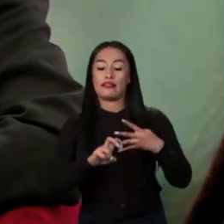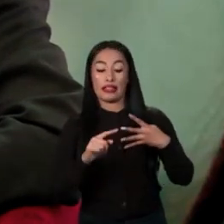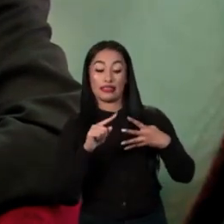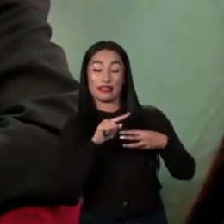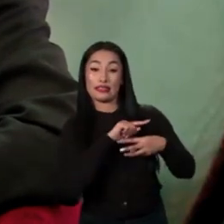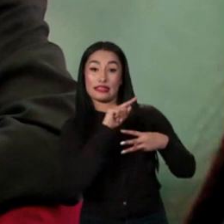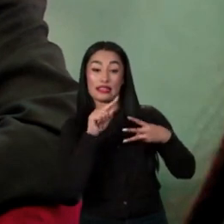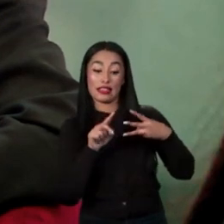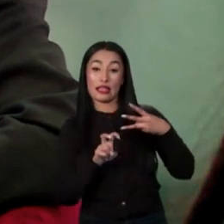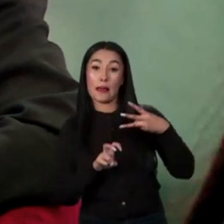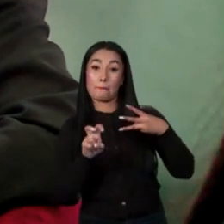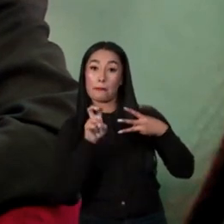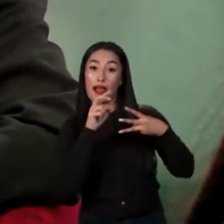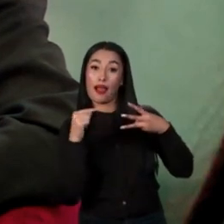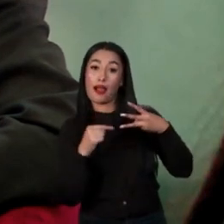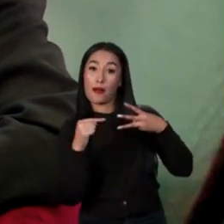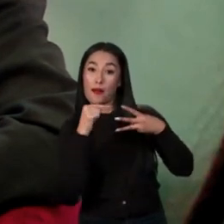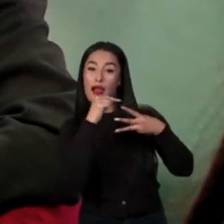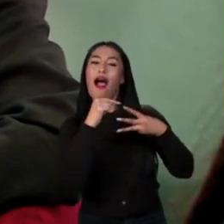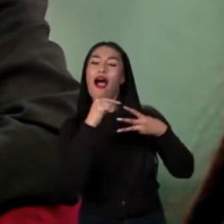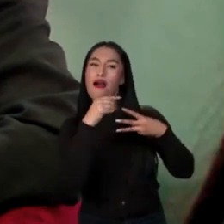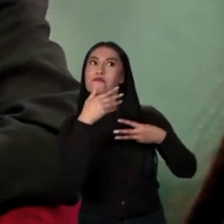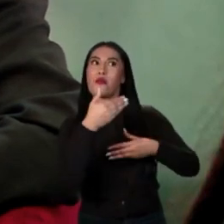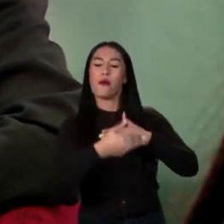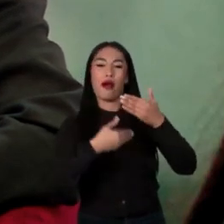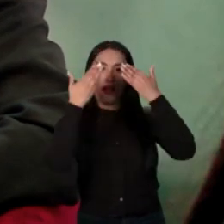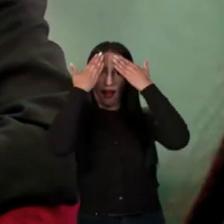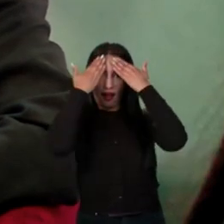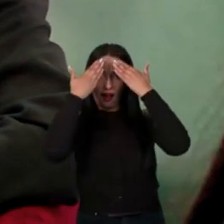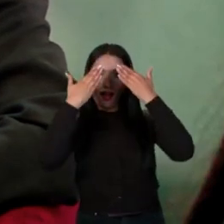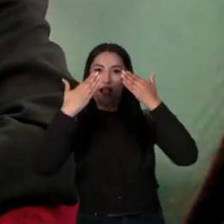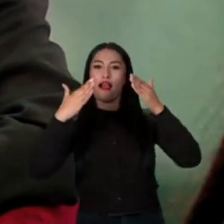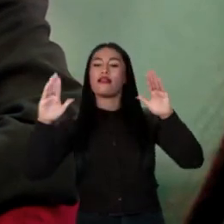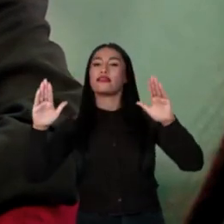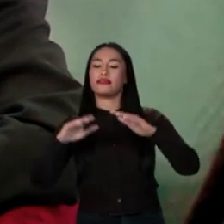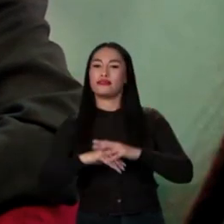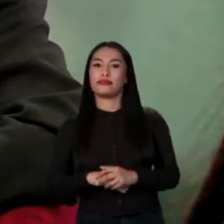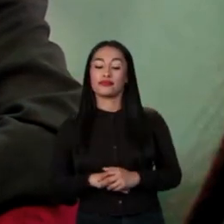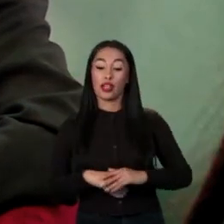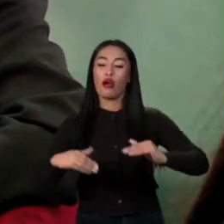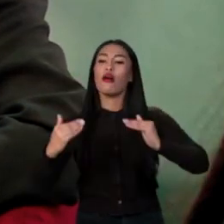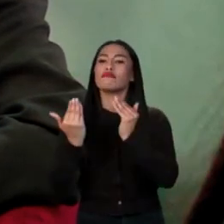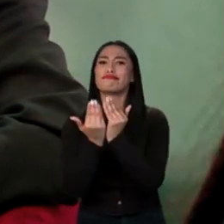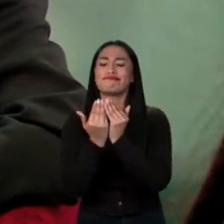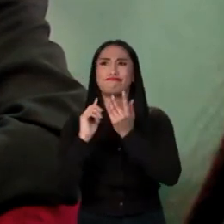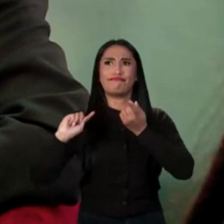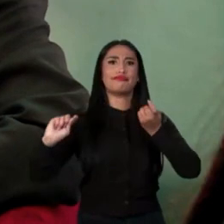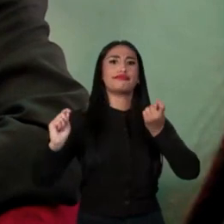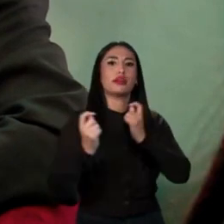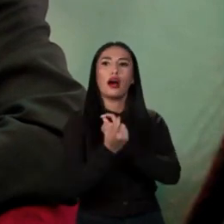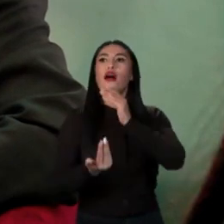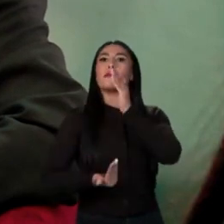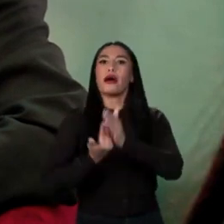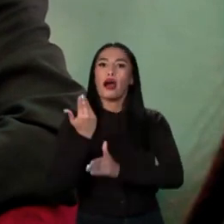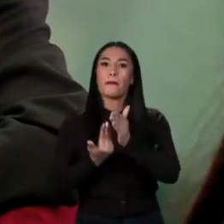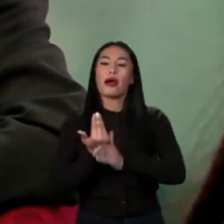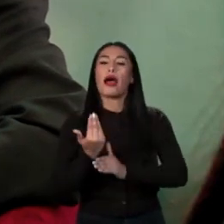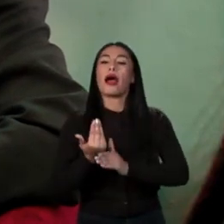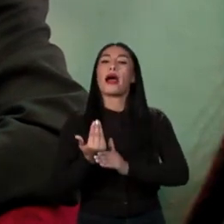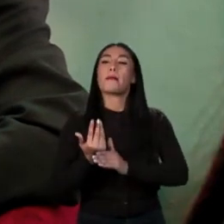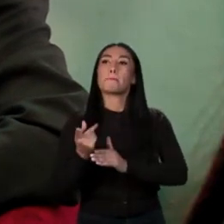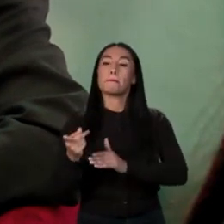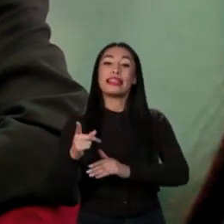horizonte inspirador y orientador, es decir, cómo la innovación educativa interpela los proyectos educativos de